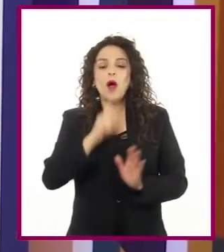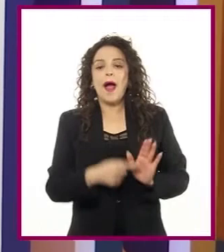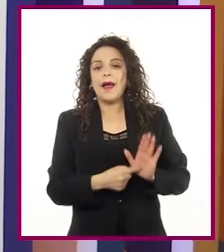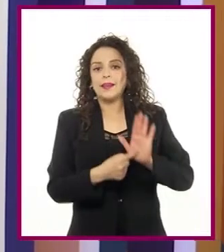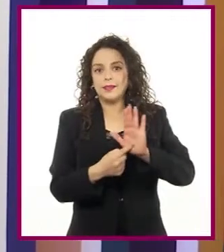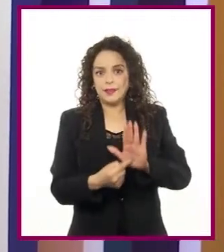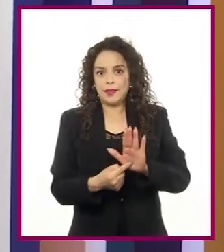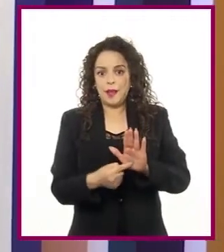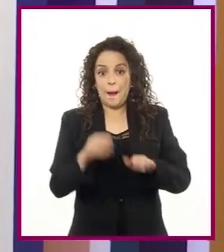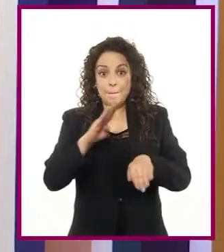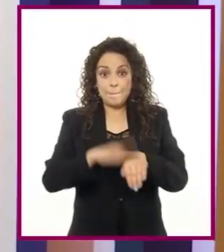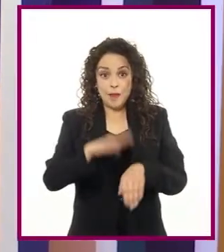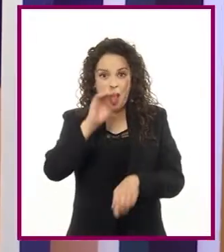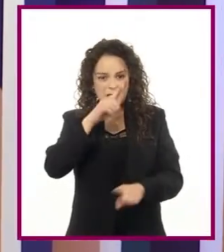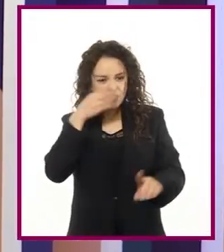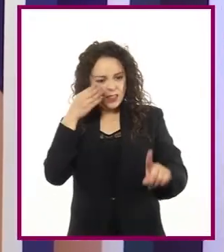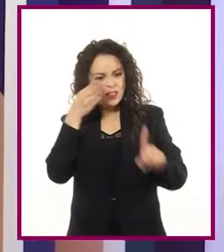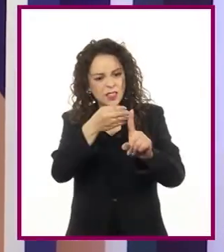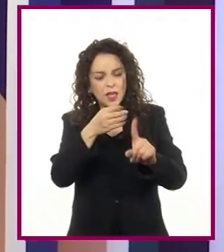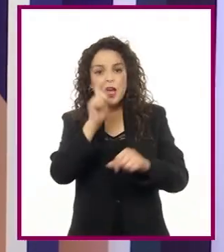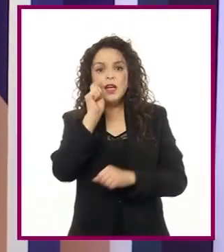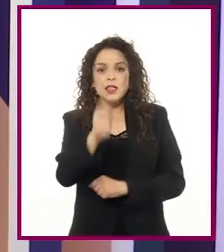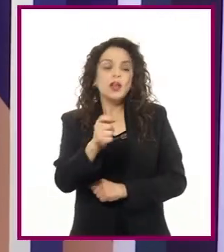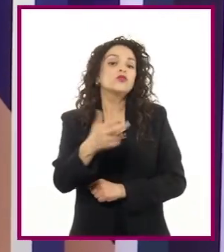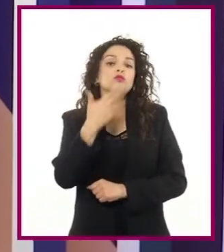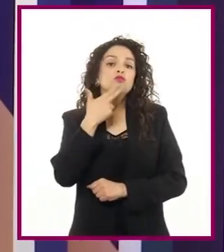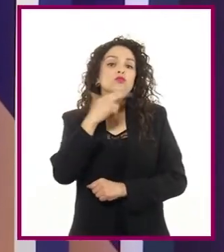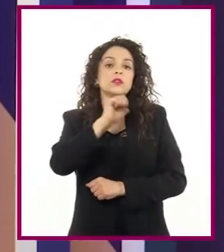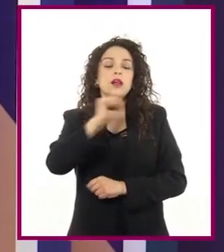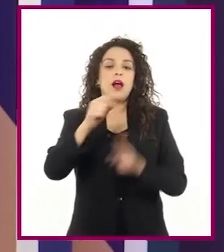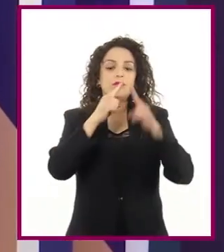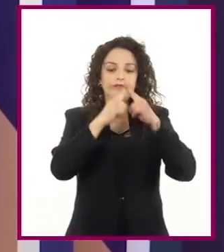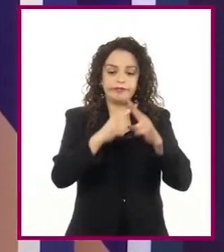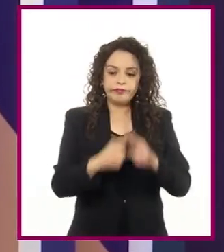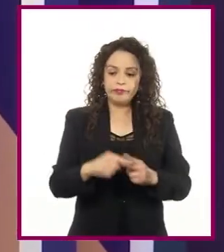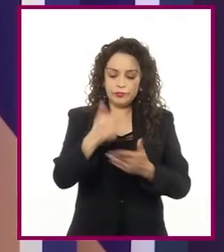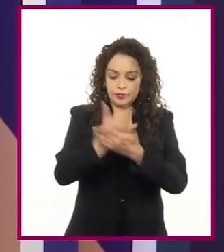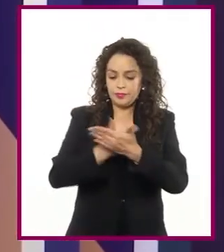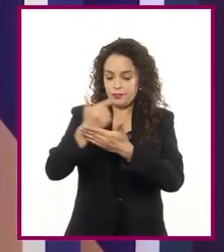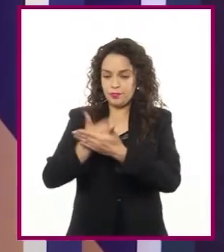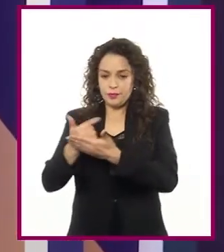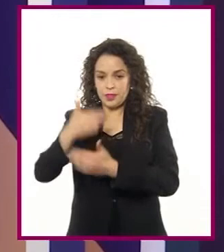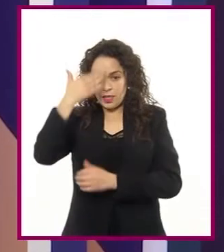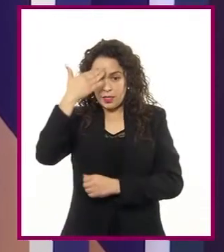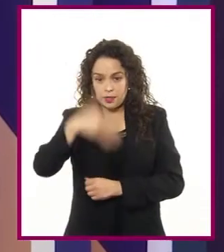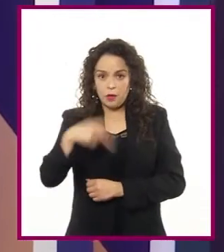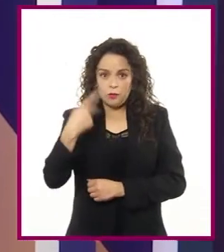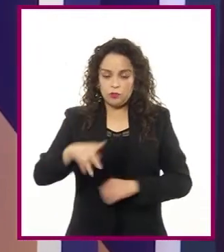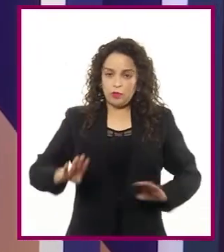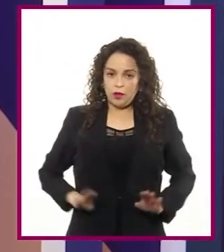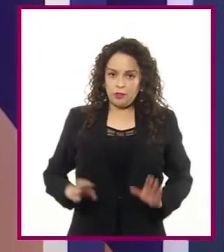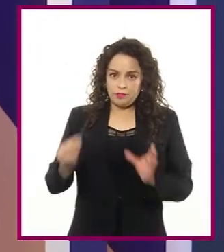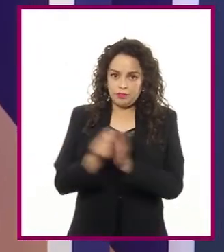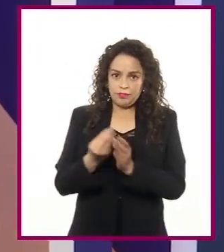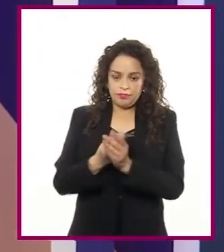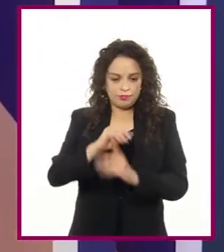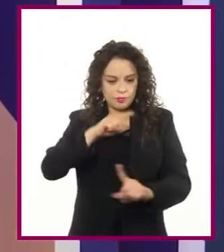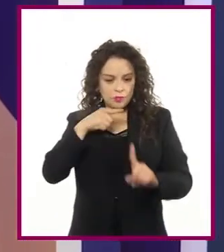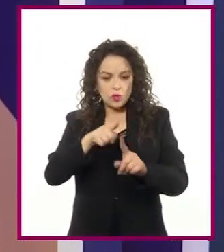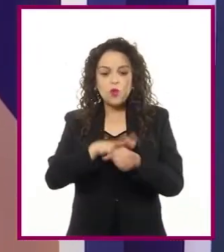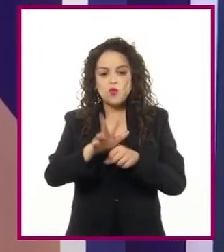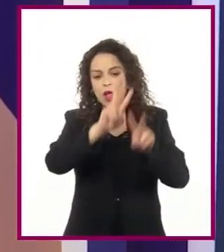hará énfasis en el uso de medidas estadísticas para cuantificar las características del caso